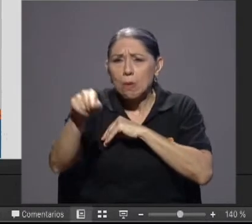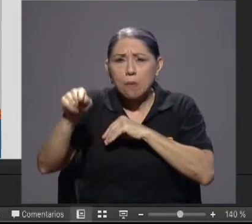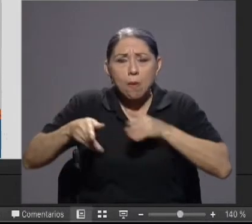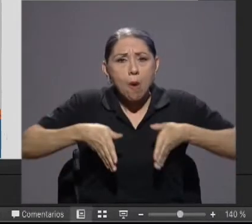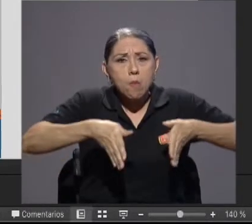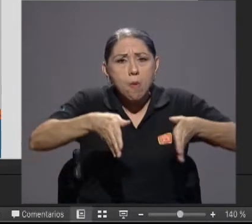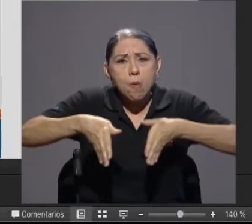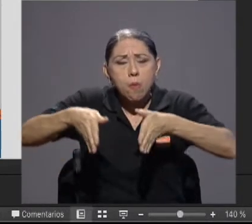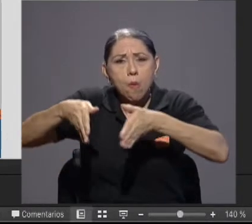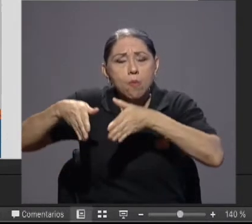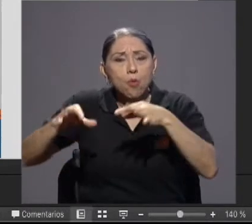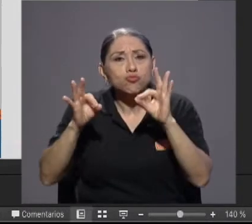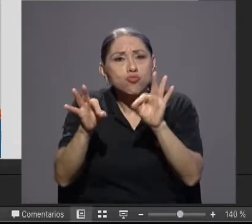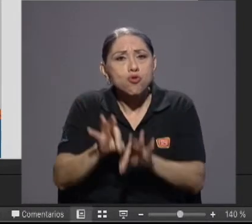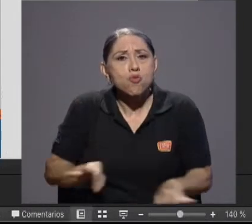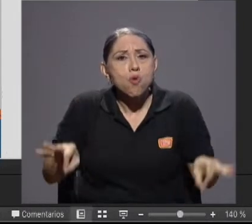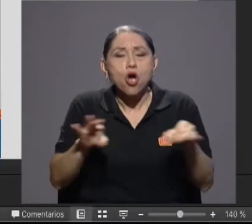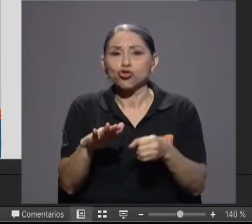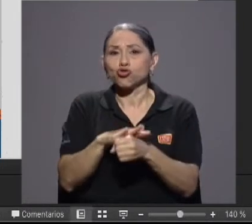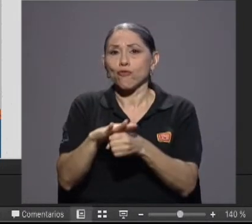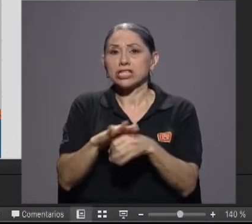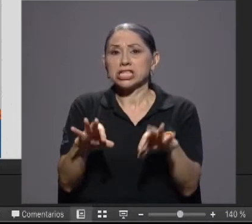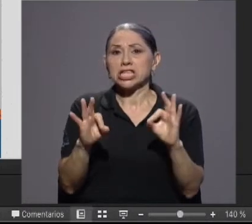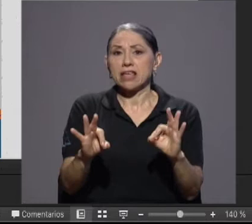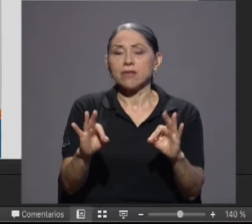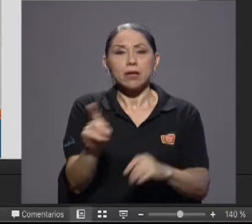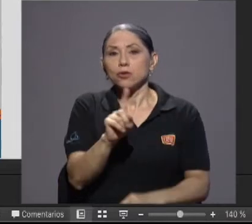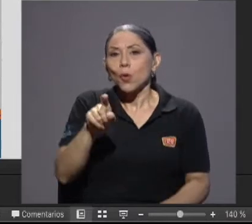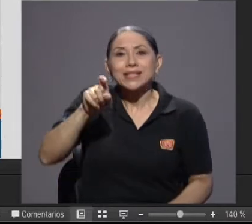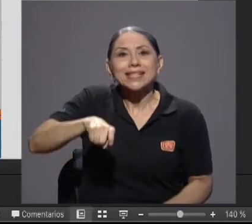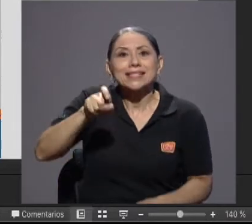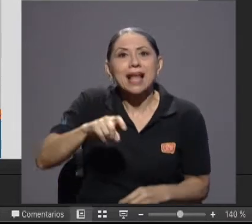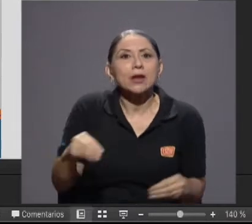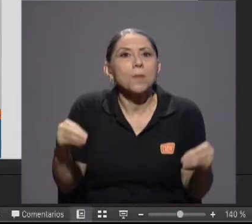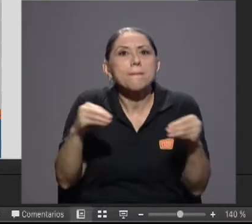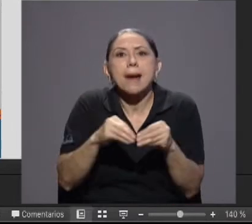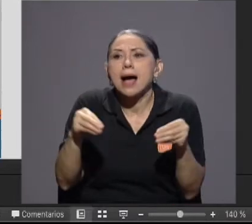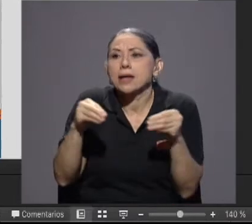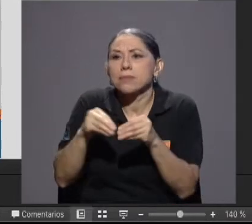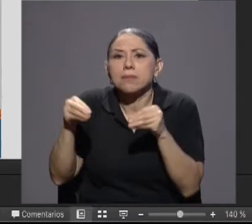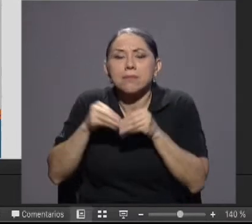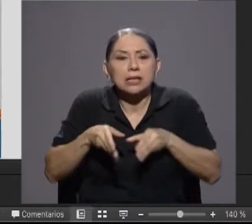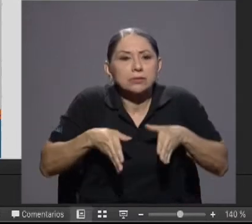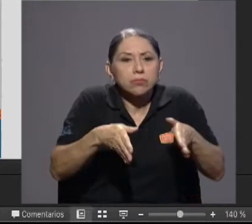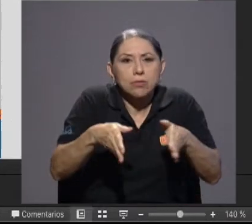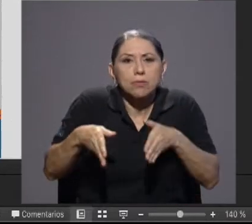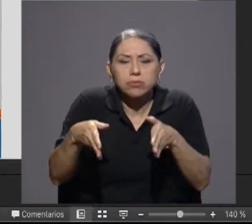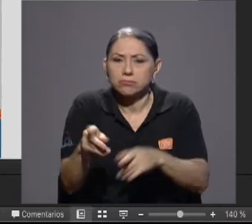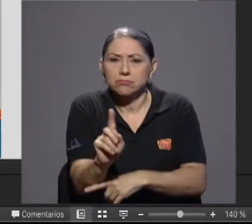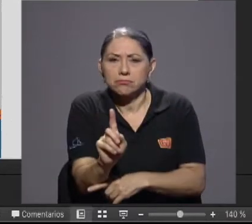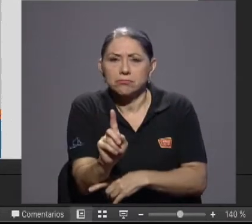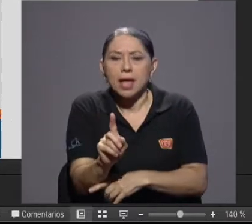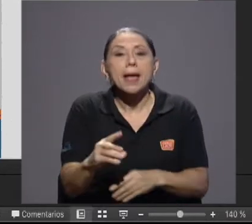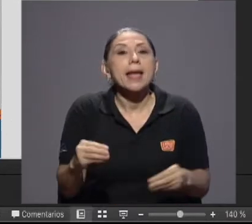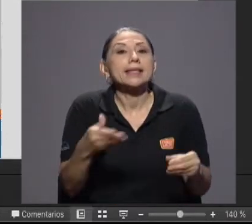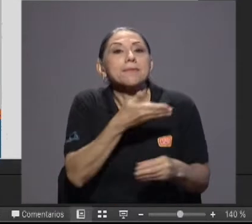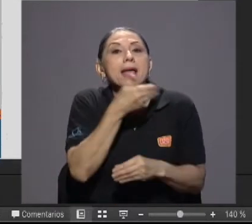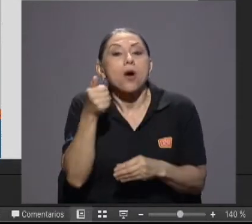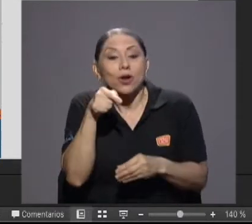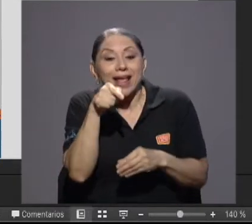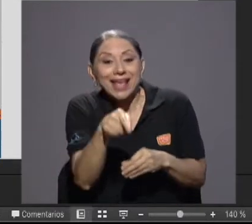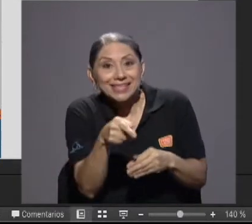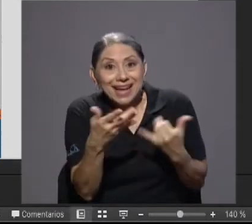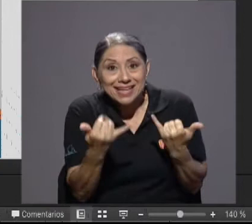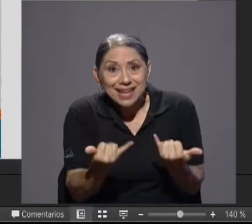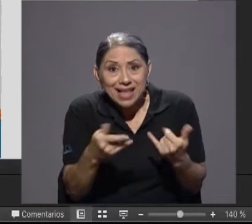es suficiente. Es decir, no es necesario el desarrollo de más redes viales, sino más bien el mejoramiento,